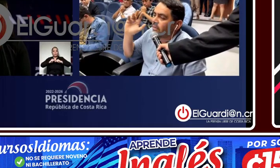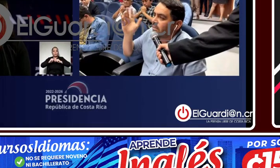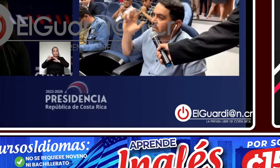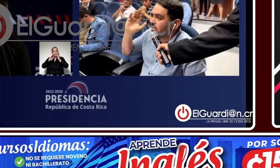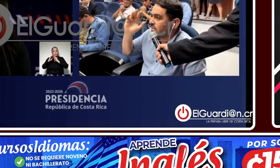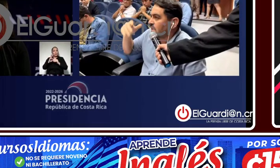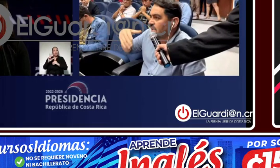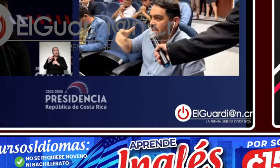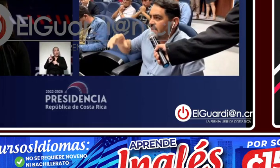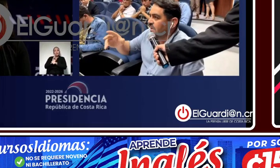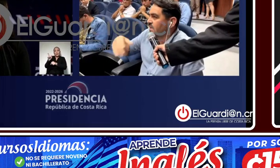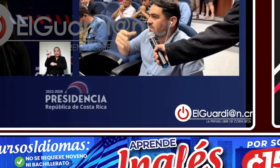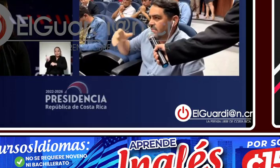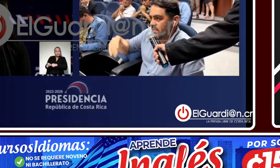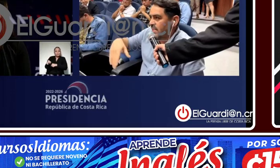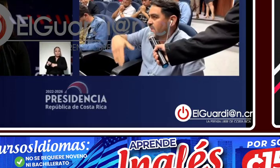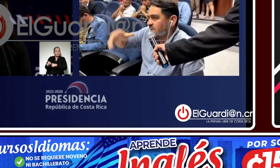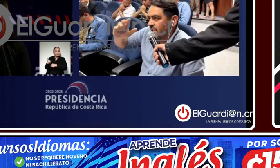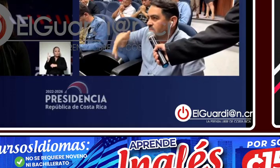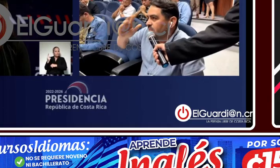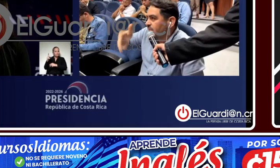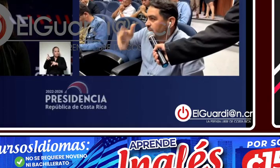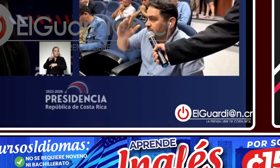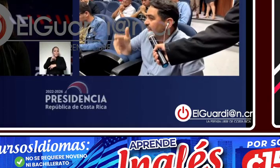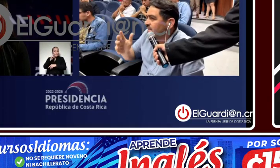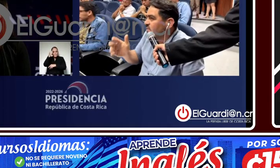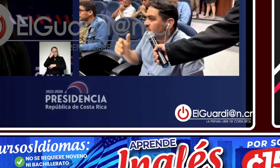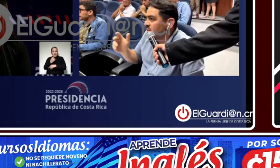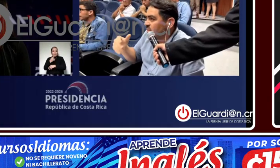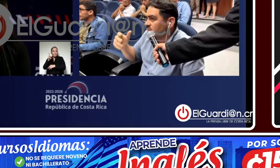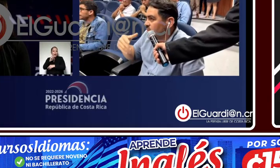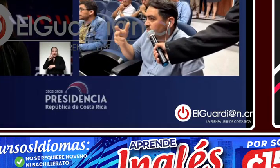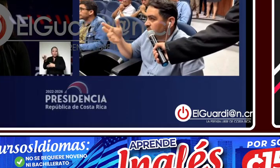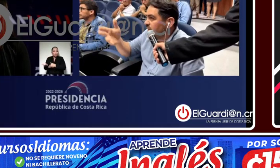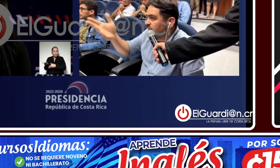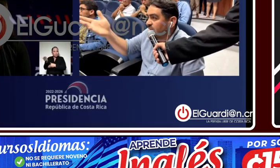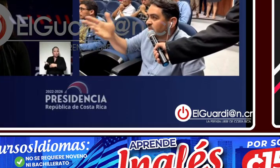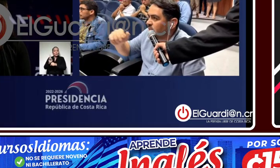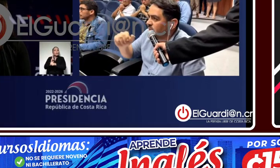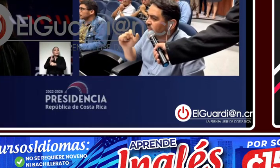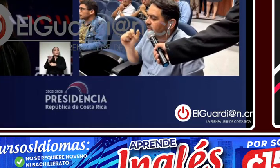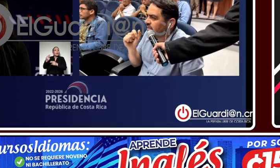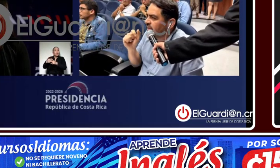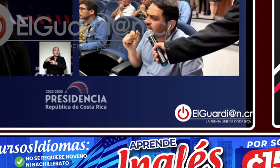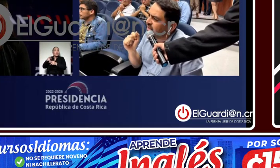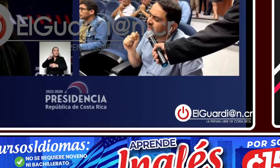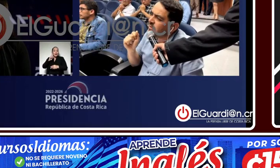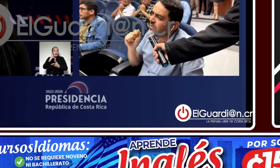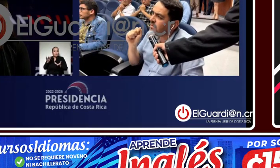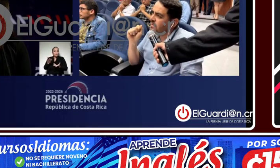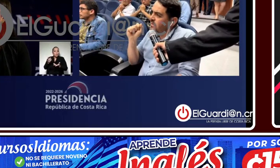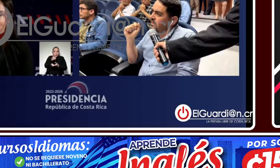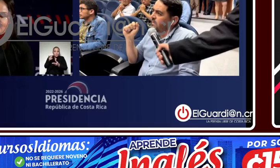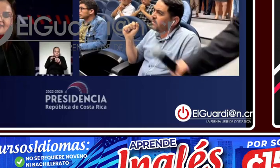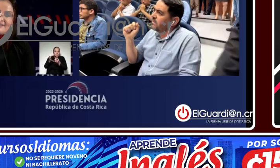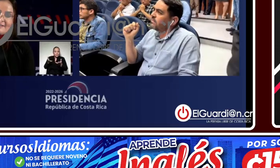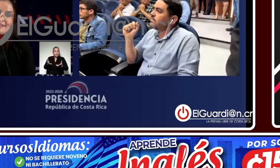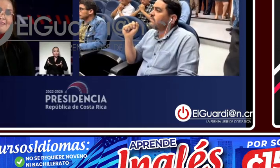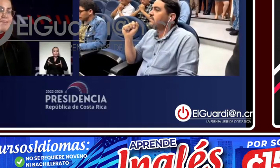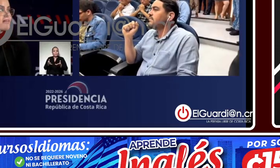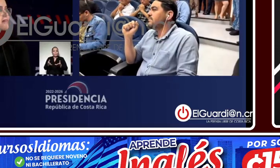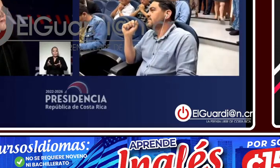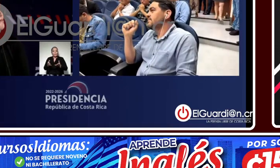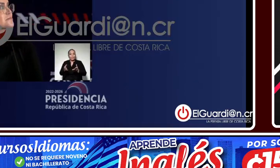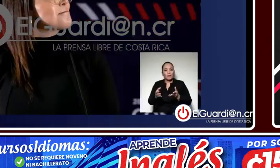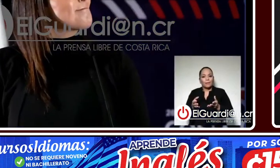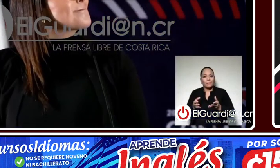un señor que tenía un perfil falso, con un nombre falso, como ya ustedes han descrito? Pero don Álvaro, yo